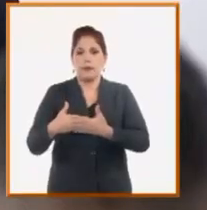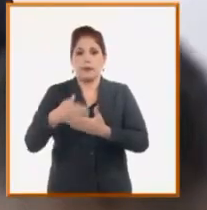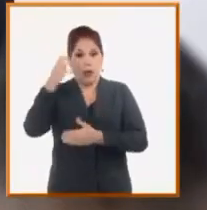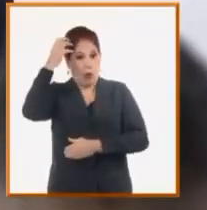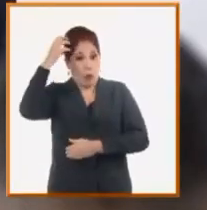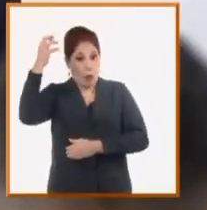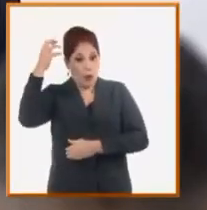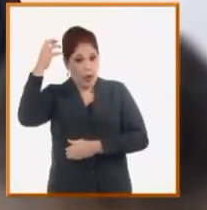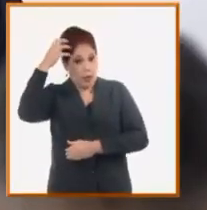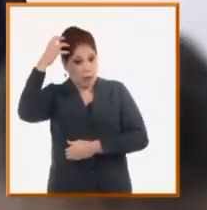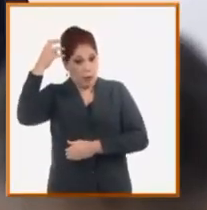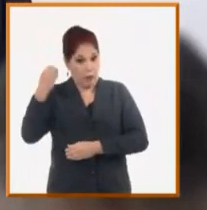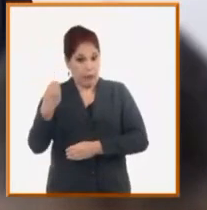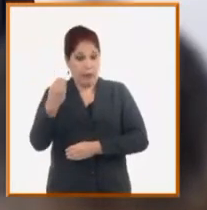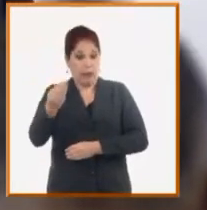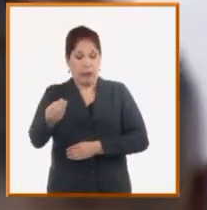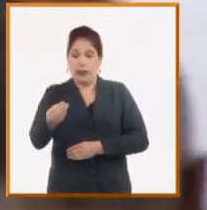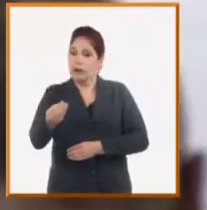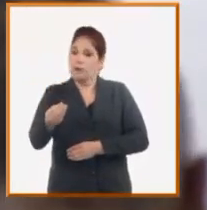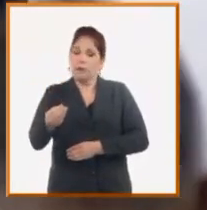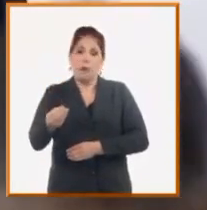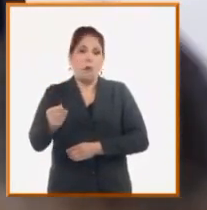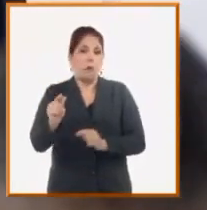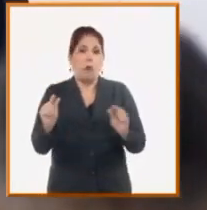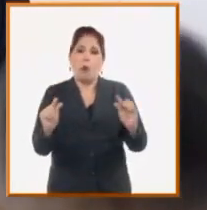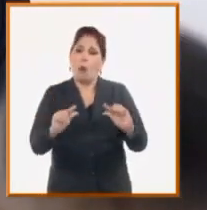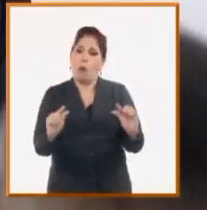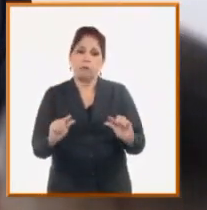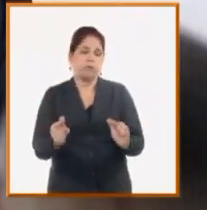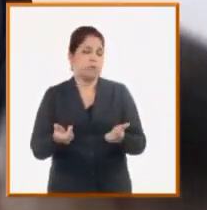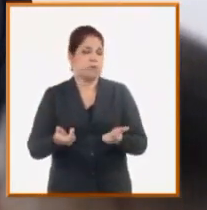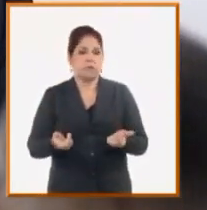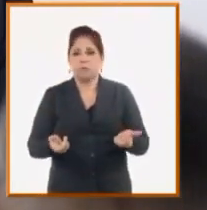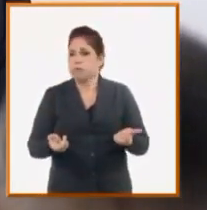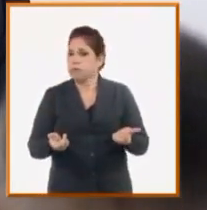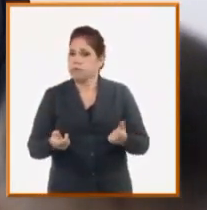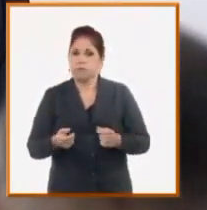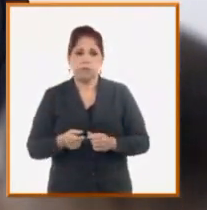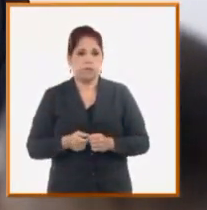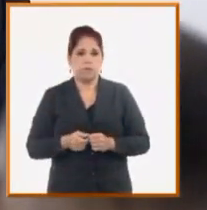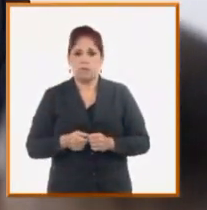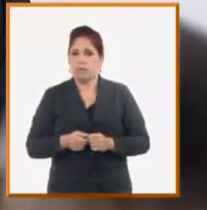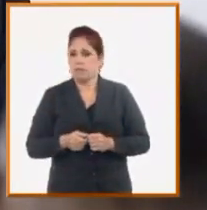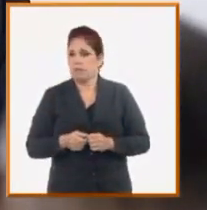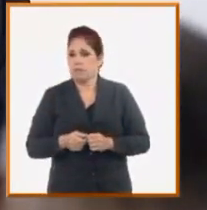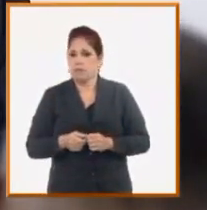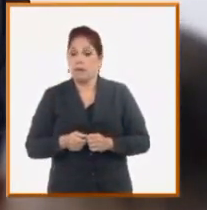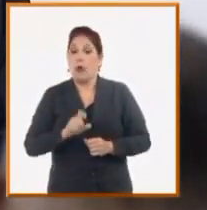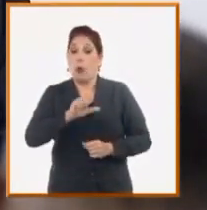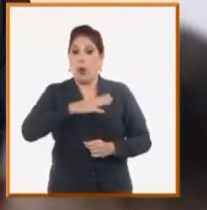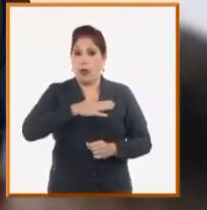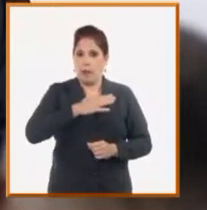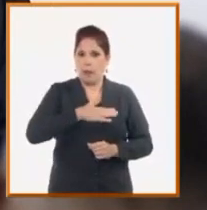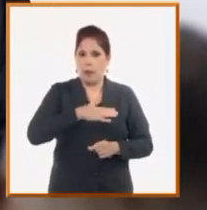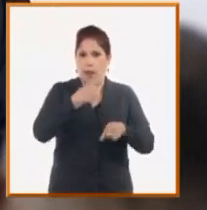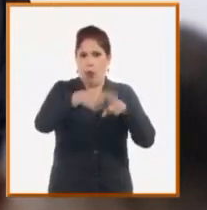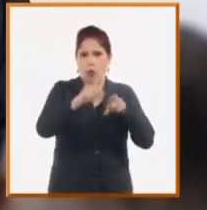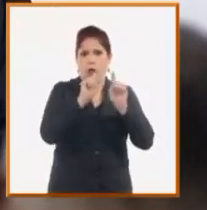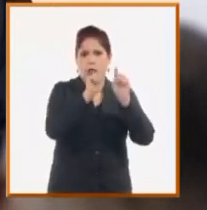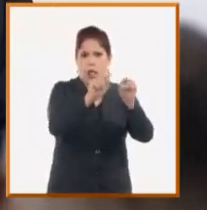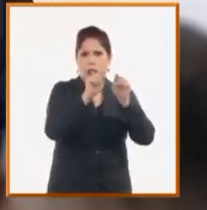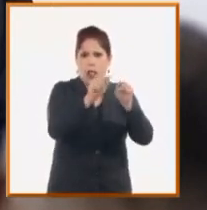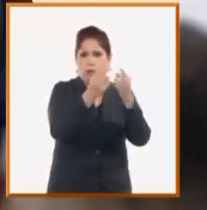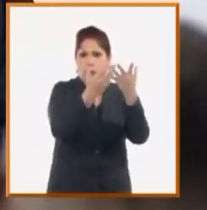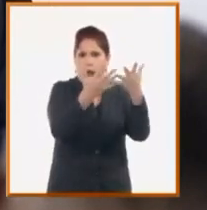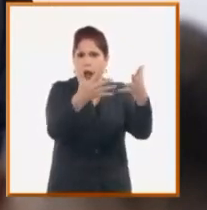estatal está muy deprimida y la oferta